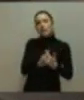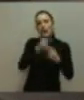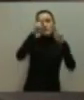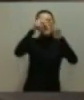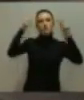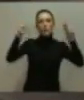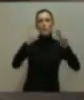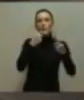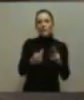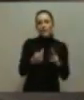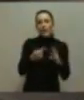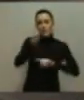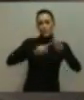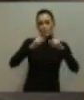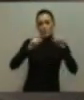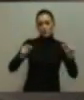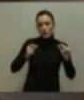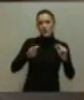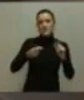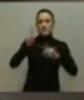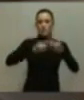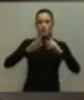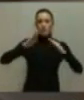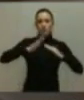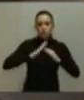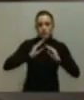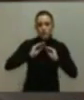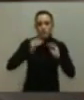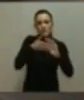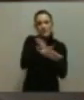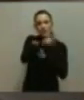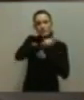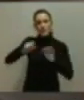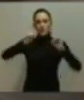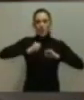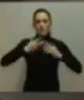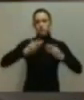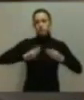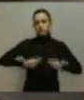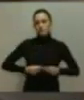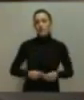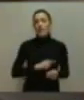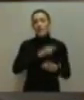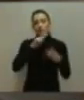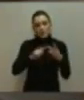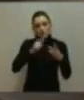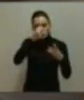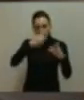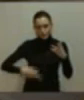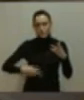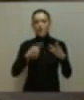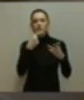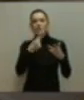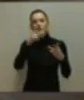mala intención, que el problema de Asturias y de su parálisis era la existencia de gente mayor. Segunda noticia nos recordaba que